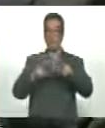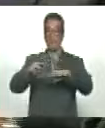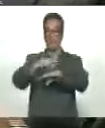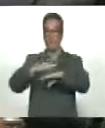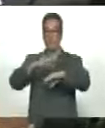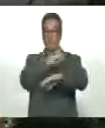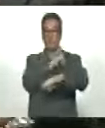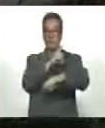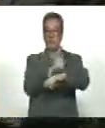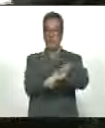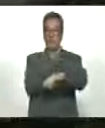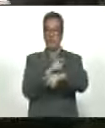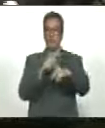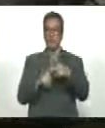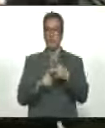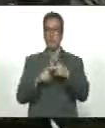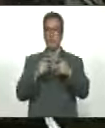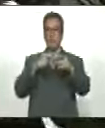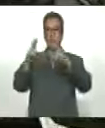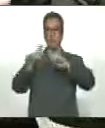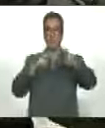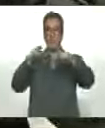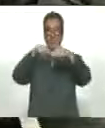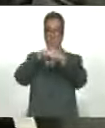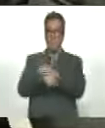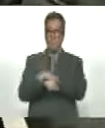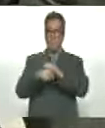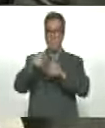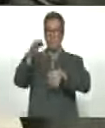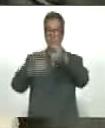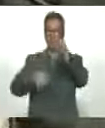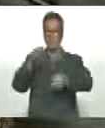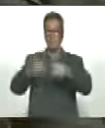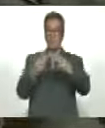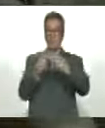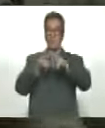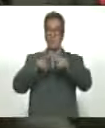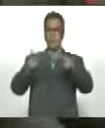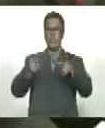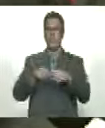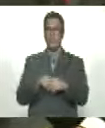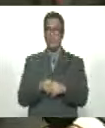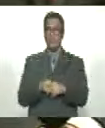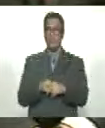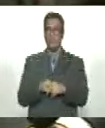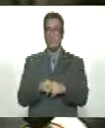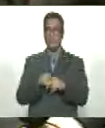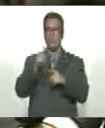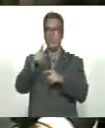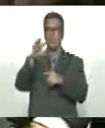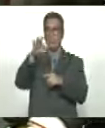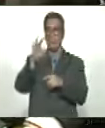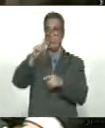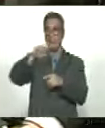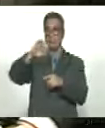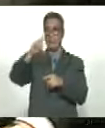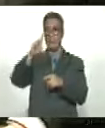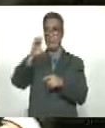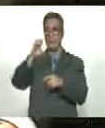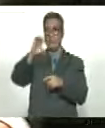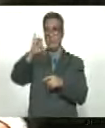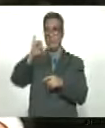ministro del Poder Popular para Relaciones Interiores, Justicia y Paz. Por Freddy Alfred